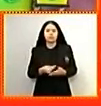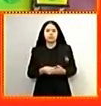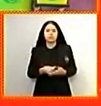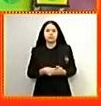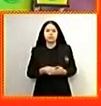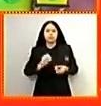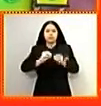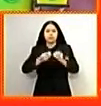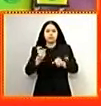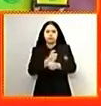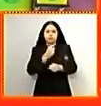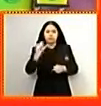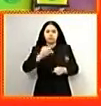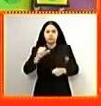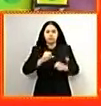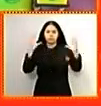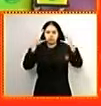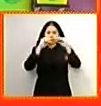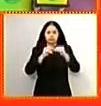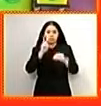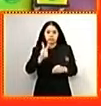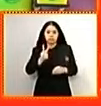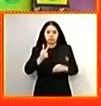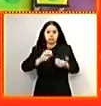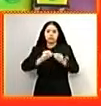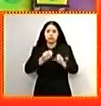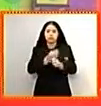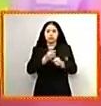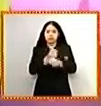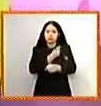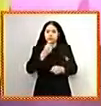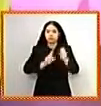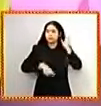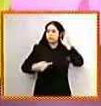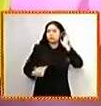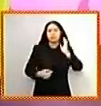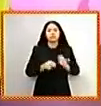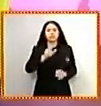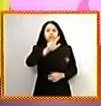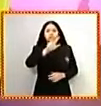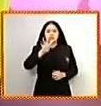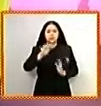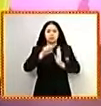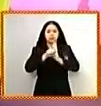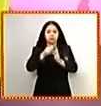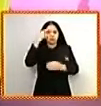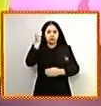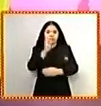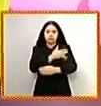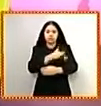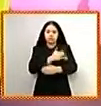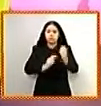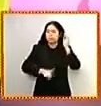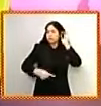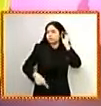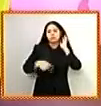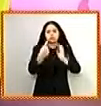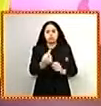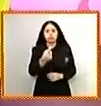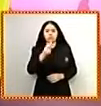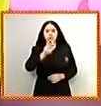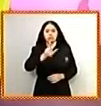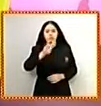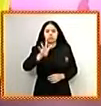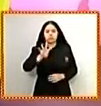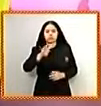El número ganador de esta noche es el 2. Reitero el número ganador para la diaria 34 música y para más uno es el